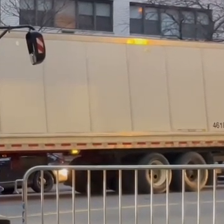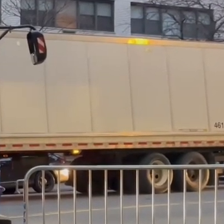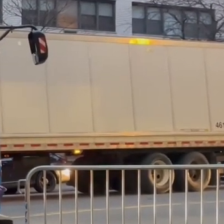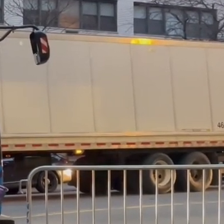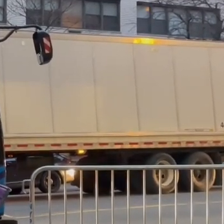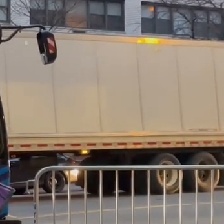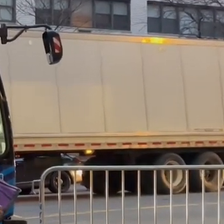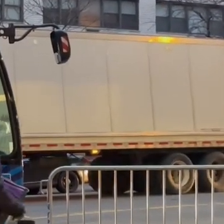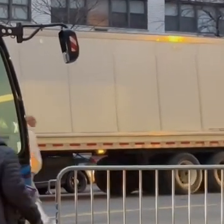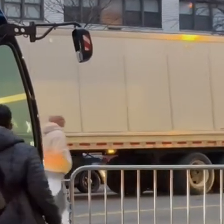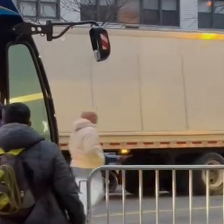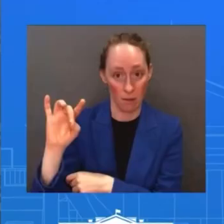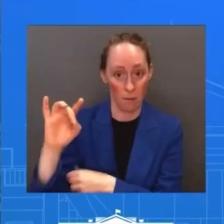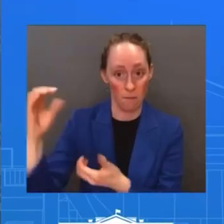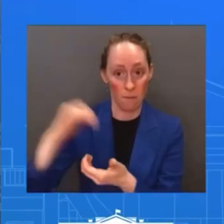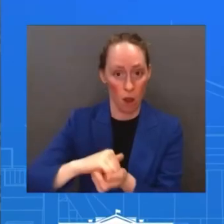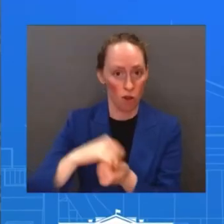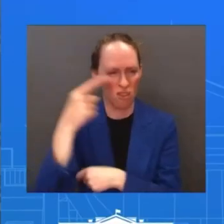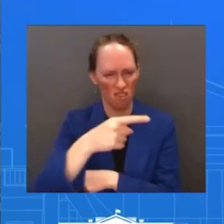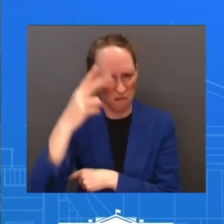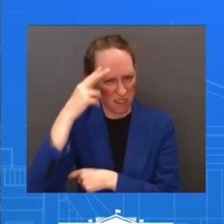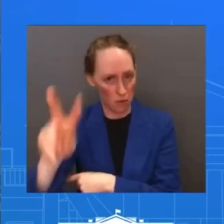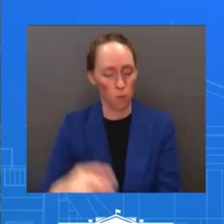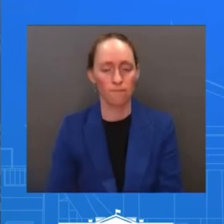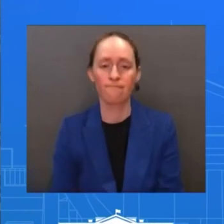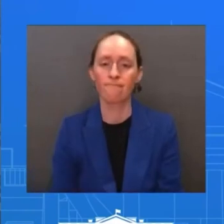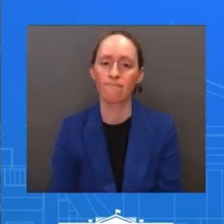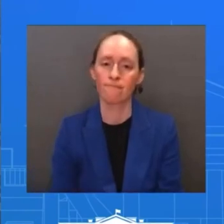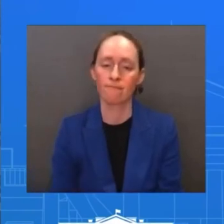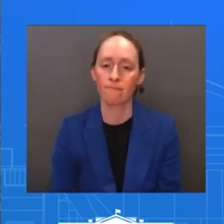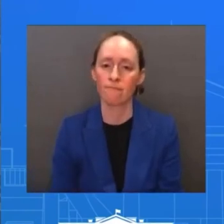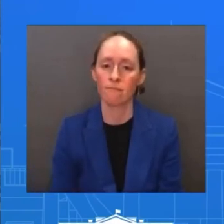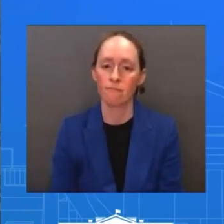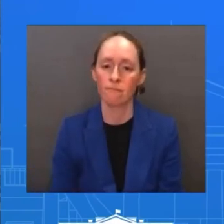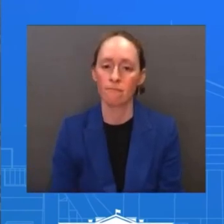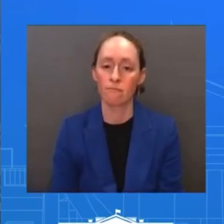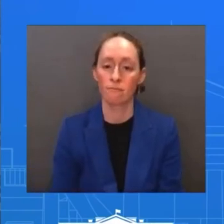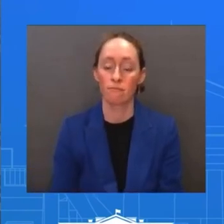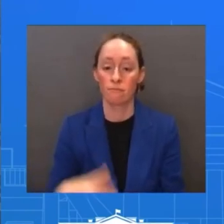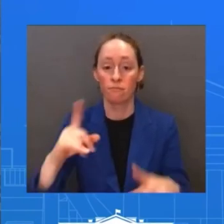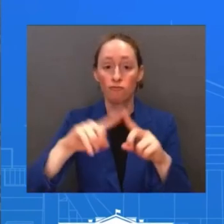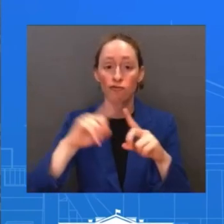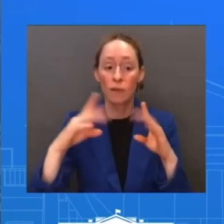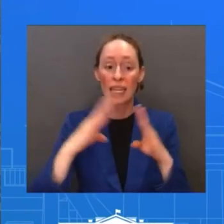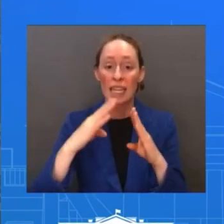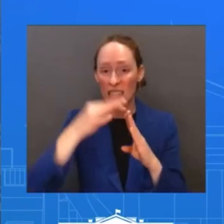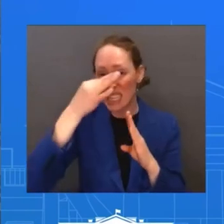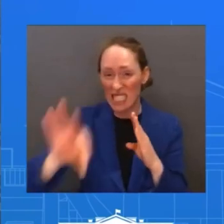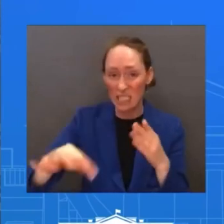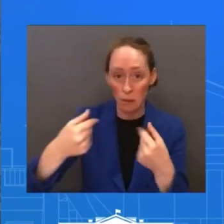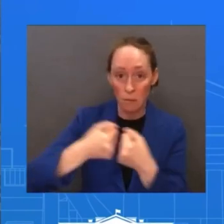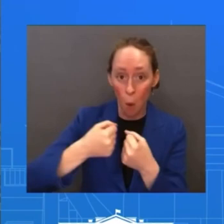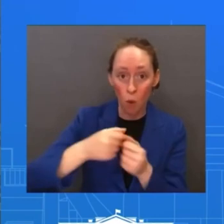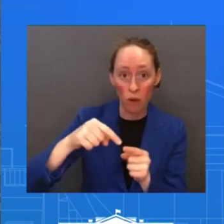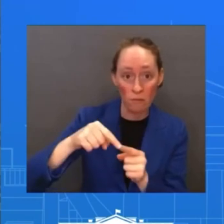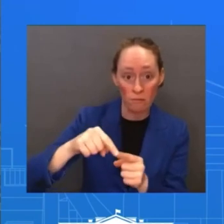continúa urgiendo una solución federal. Estamos en comunicación regular con los alcaldes de las ciudades de todo el país